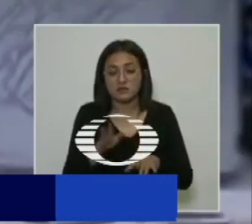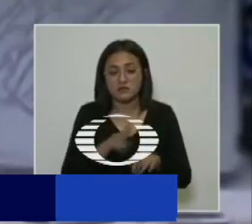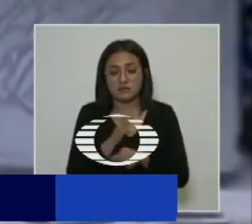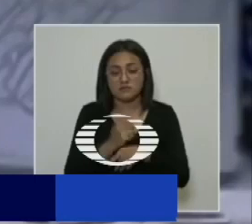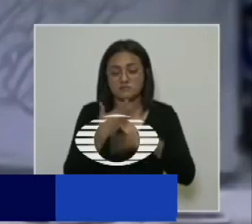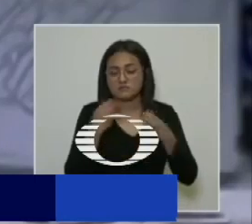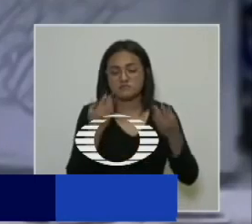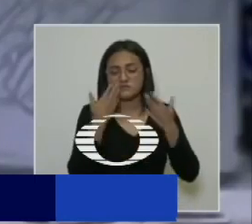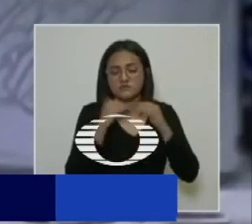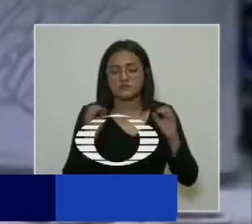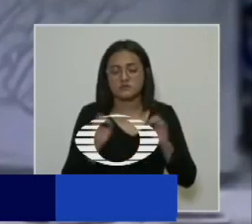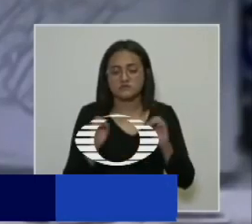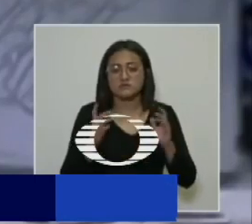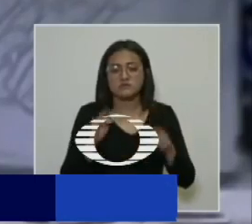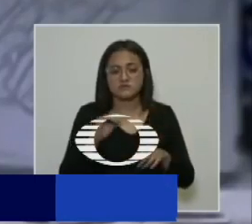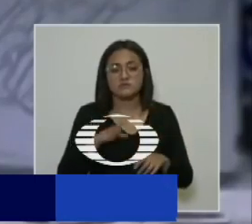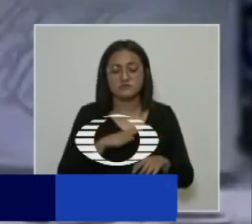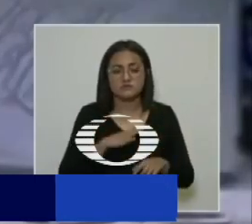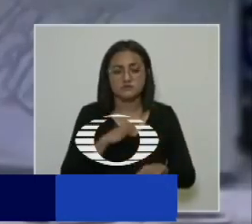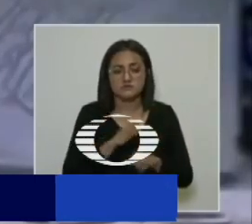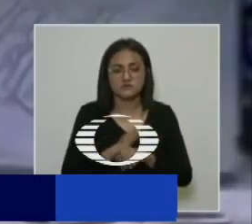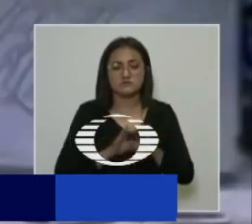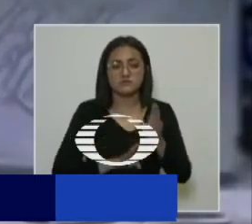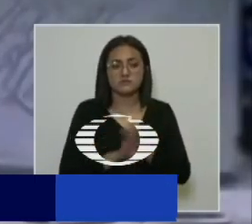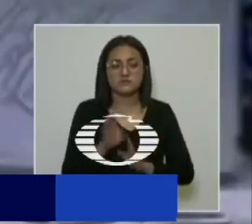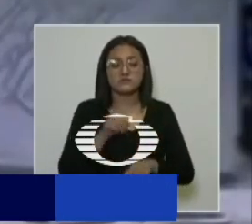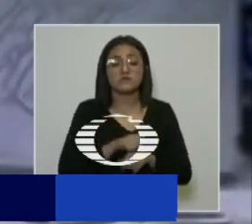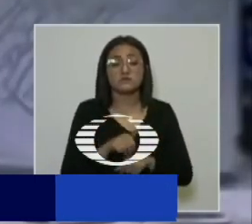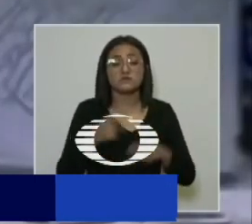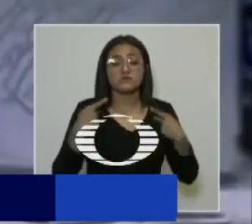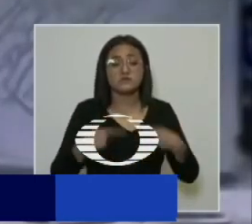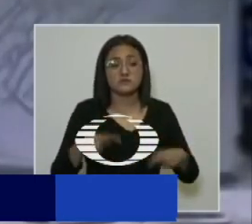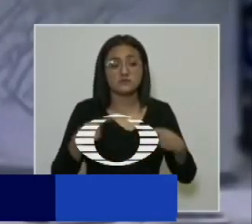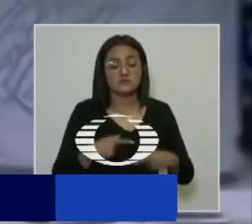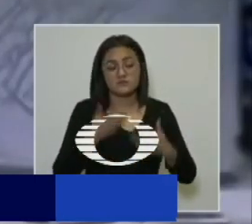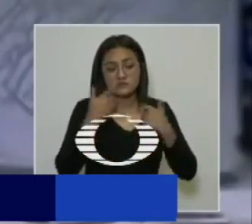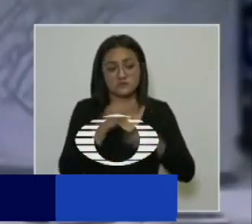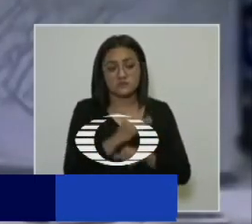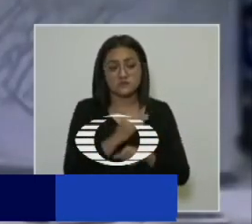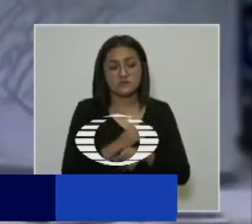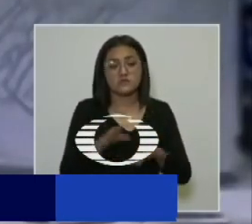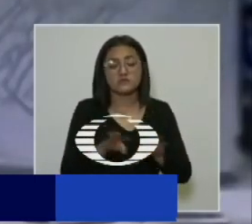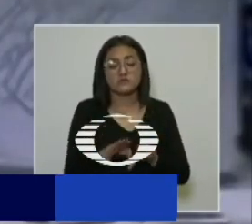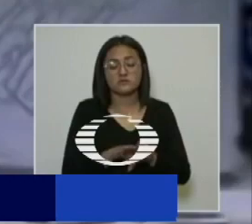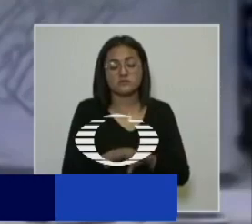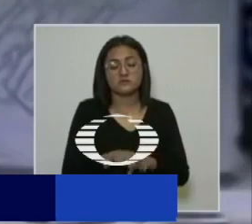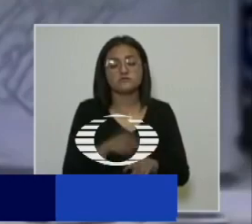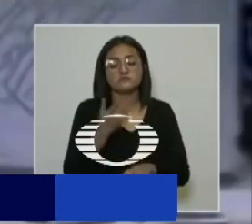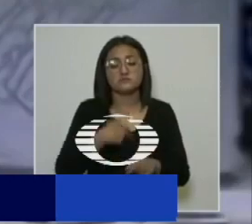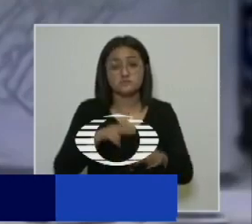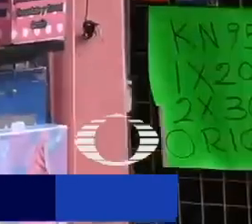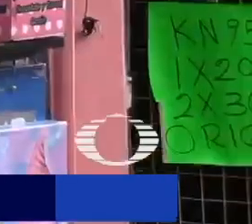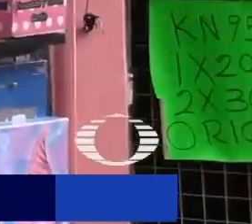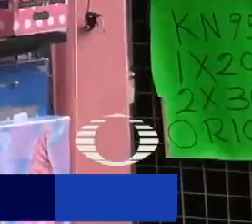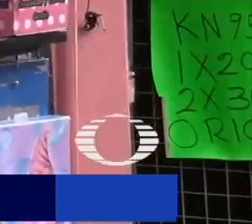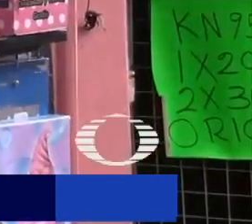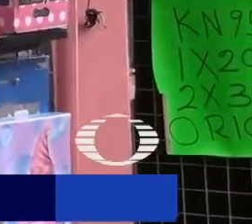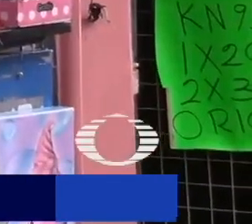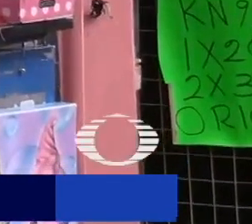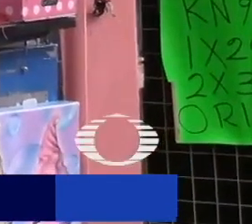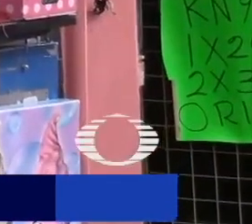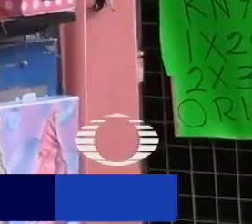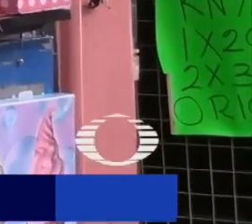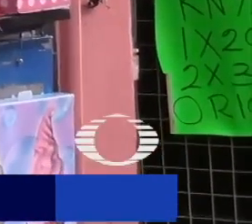ola no lo hay si hay un incremento en el número de casos que no está afectando la hospitalización el